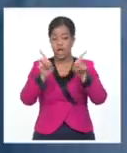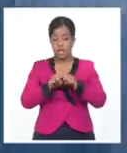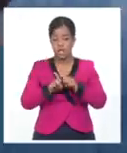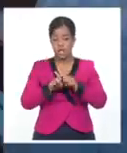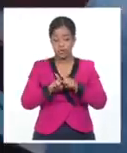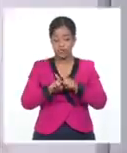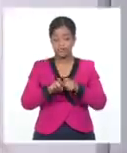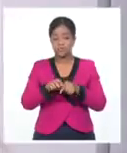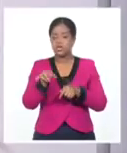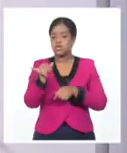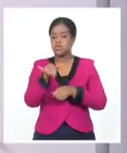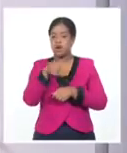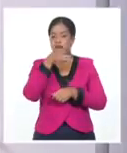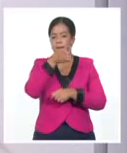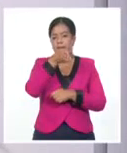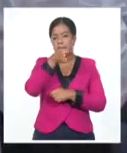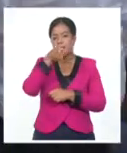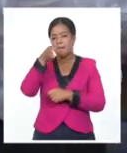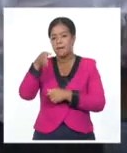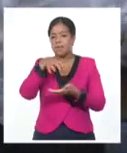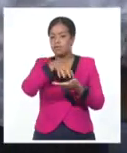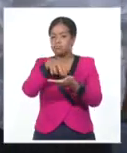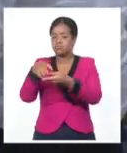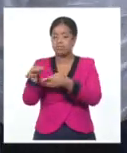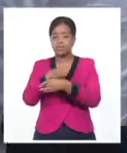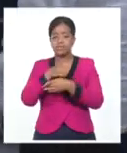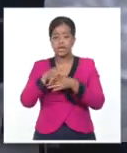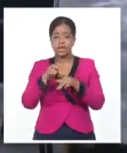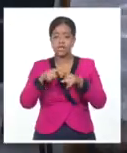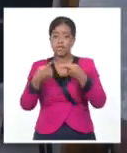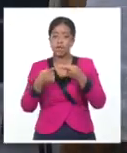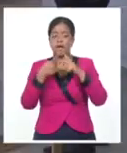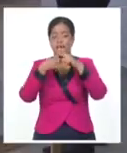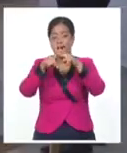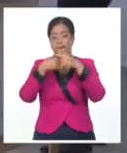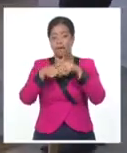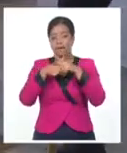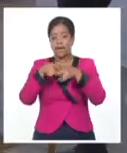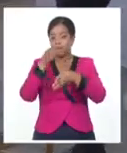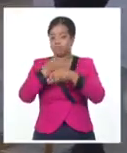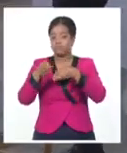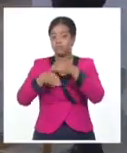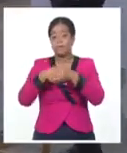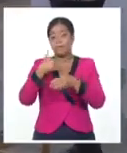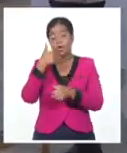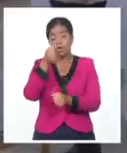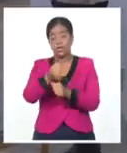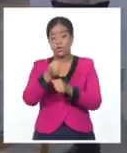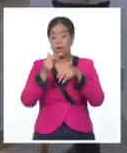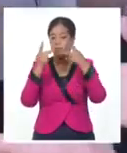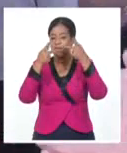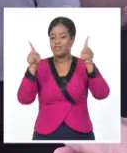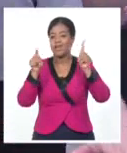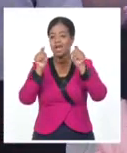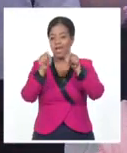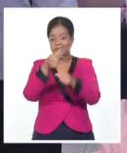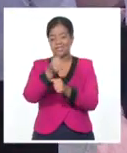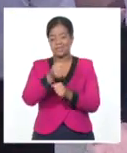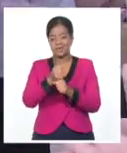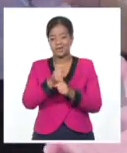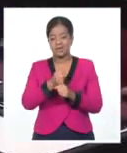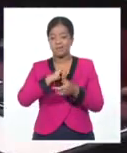la institución inmersas en acciones constructivas como parte de las mejoras de las condiciones de trabajo para los profesionales involucrados en